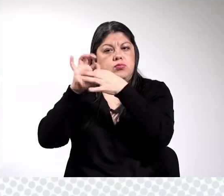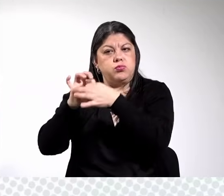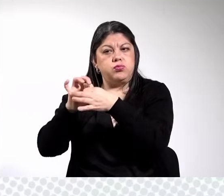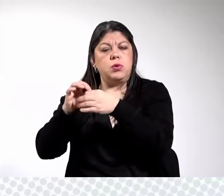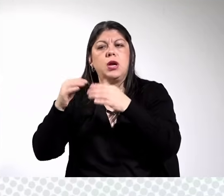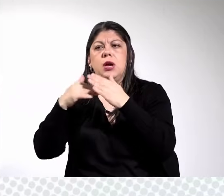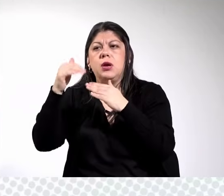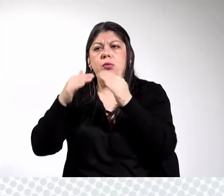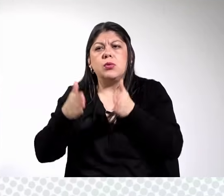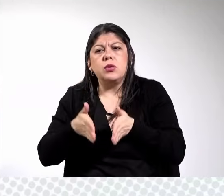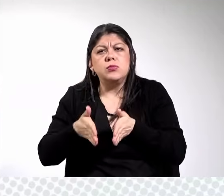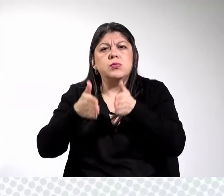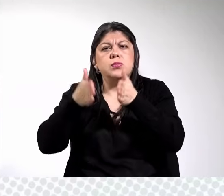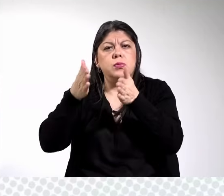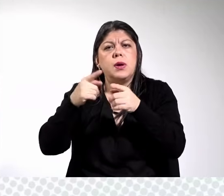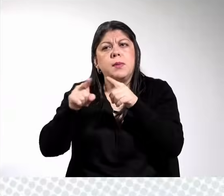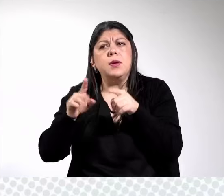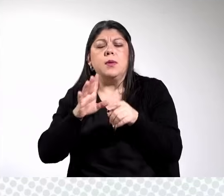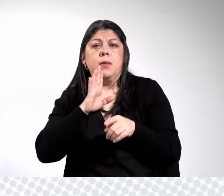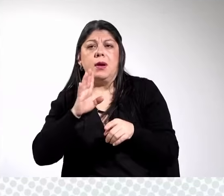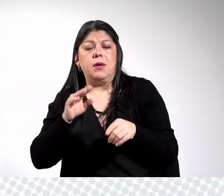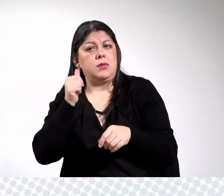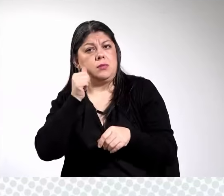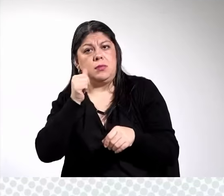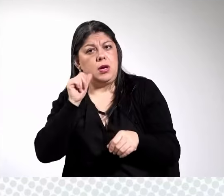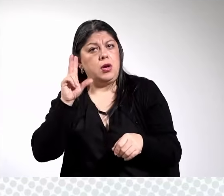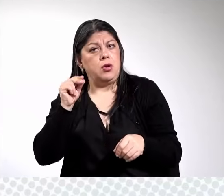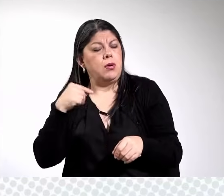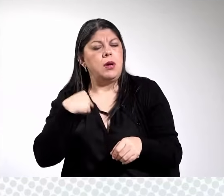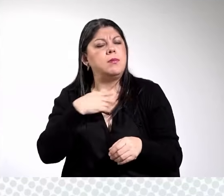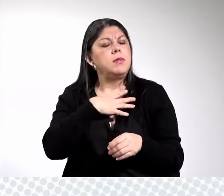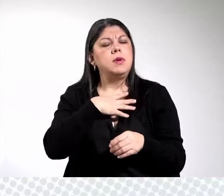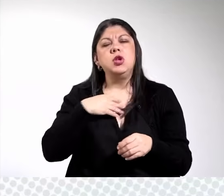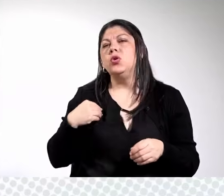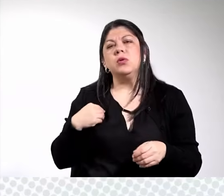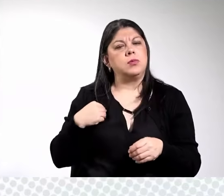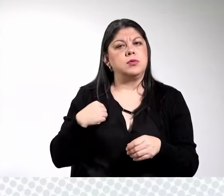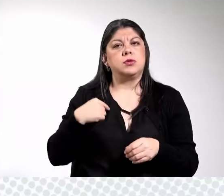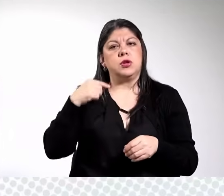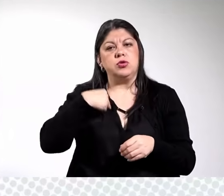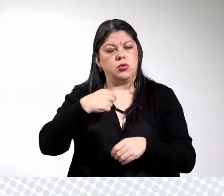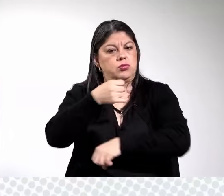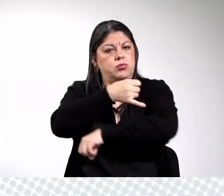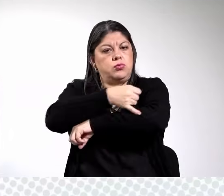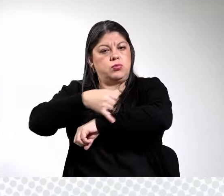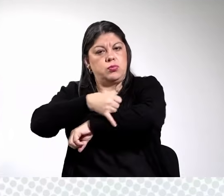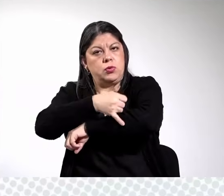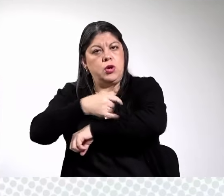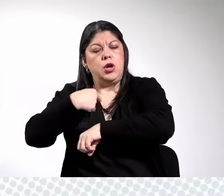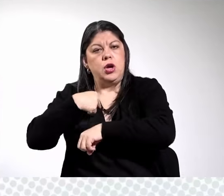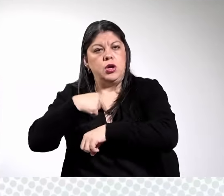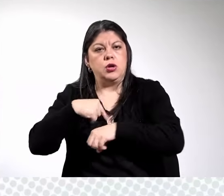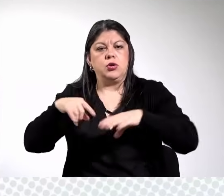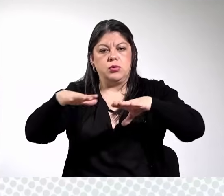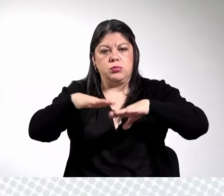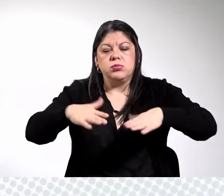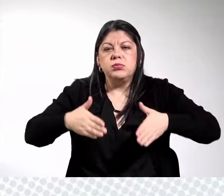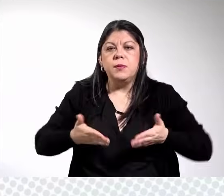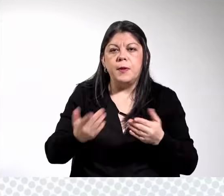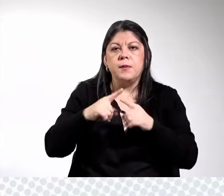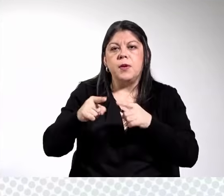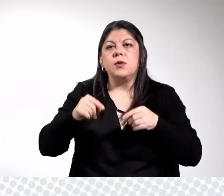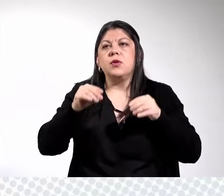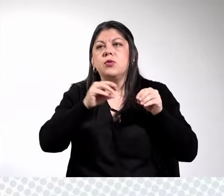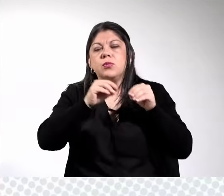infraestructura. Entonces, para no hablar por hablar, porque los Miguel Pizar no les gusta, aparte soy ingeniera, vengo de campo, no nos gusta la palabra. Si